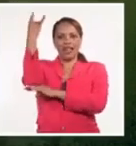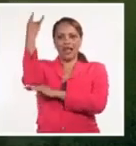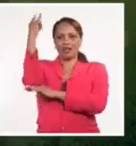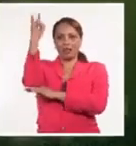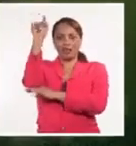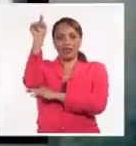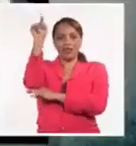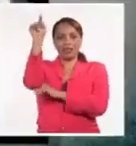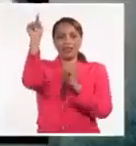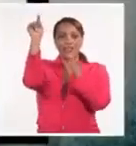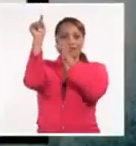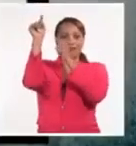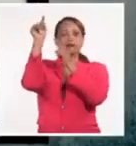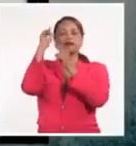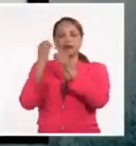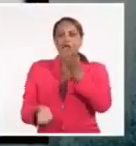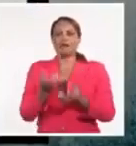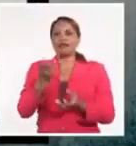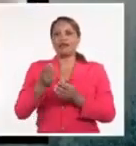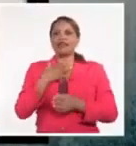esa parte de ahí. Ahora